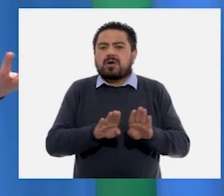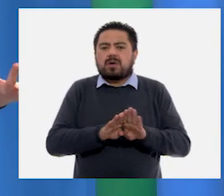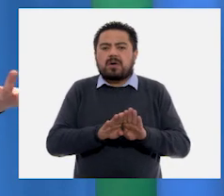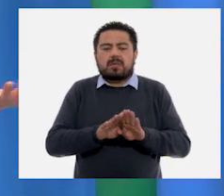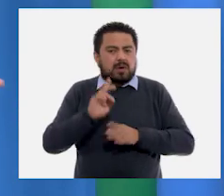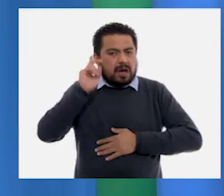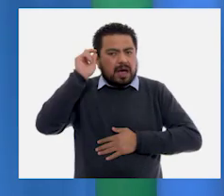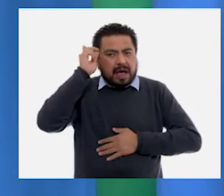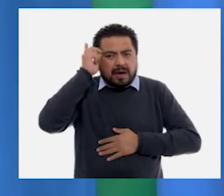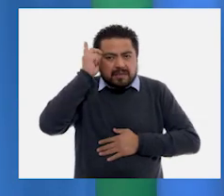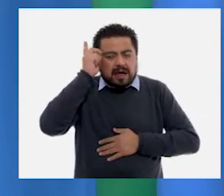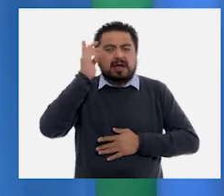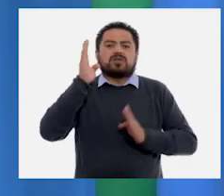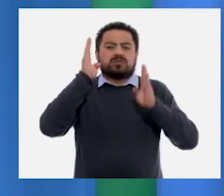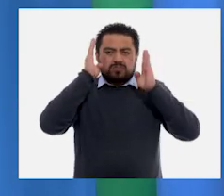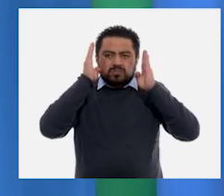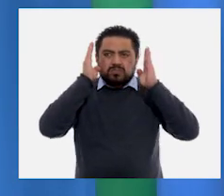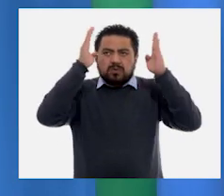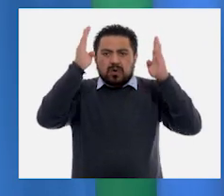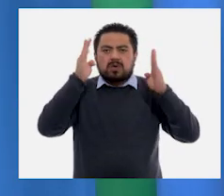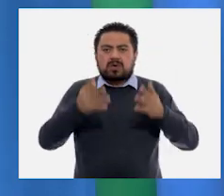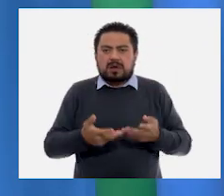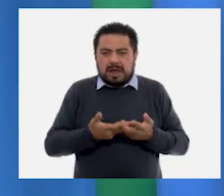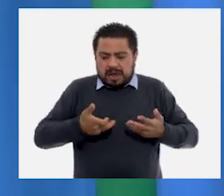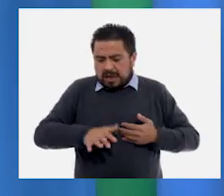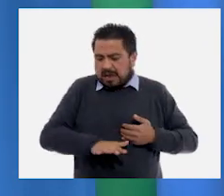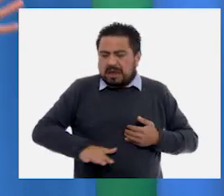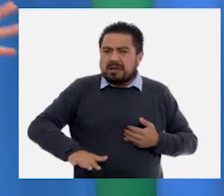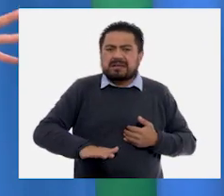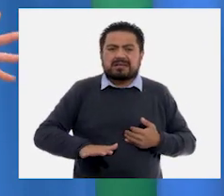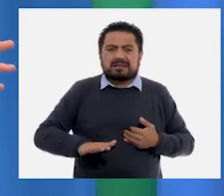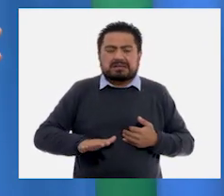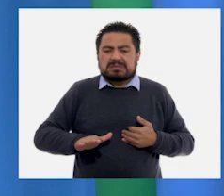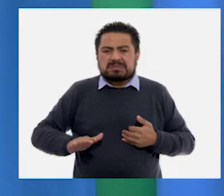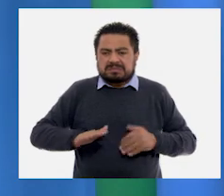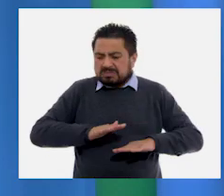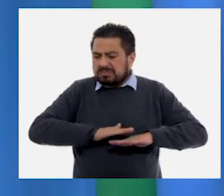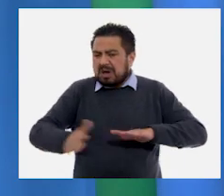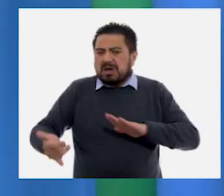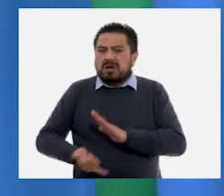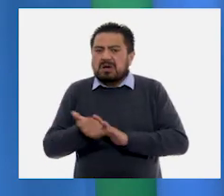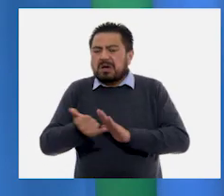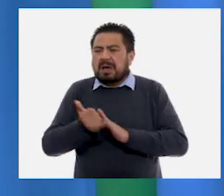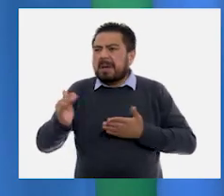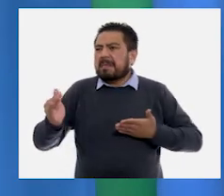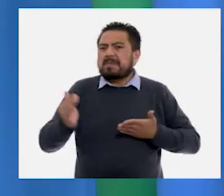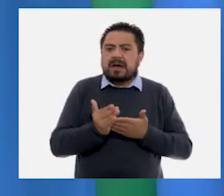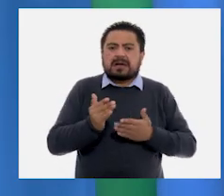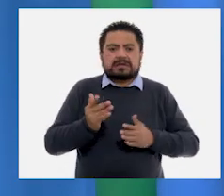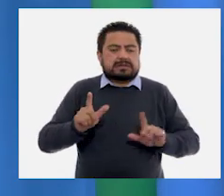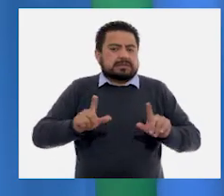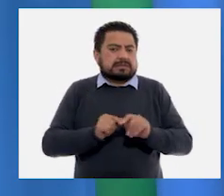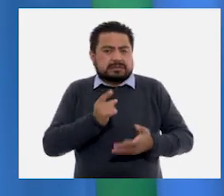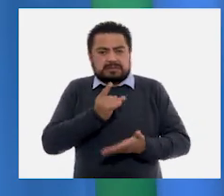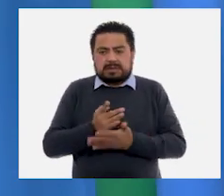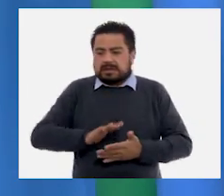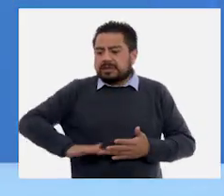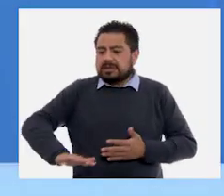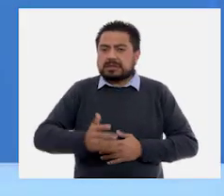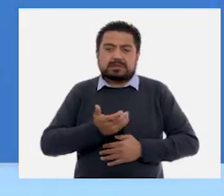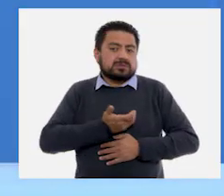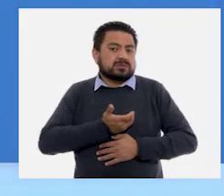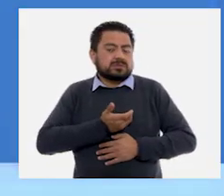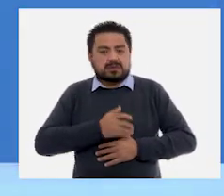por caballos y por burros, y el pavimento recubría solo muy pocas avenidas en las zonas más céntricas de las ciudades.